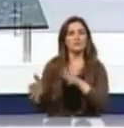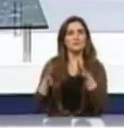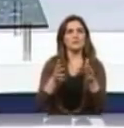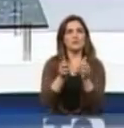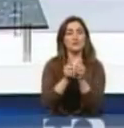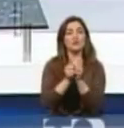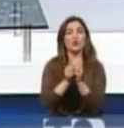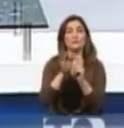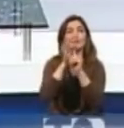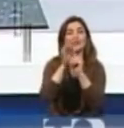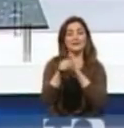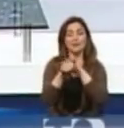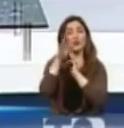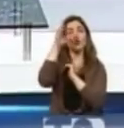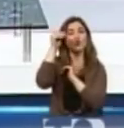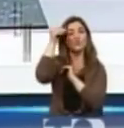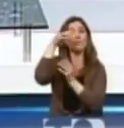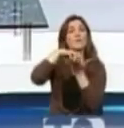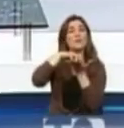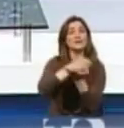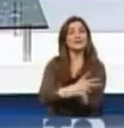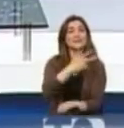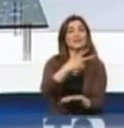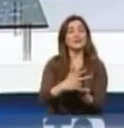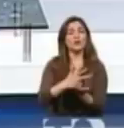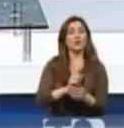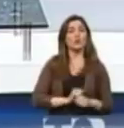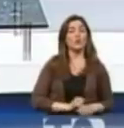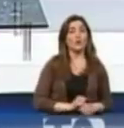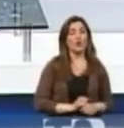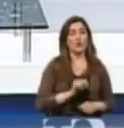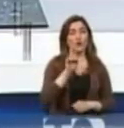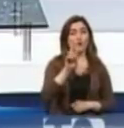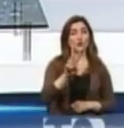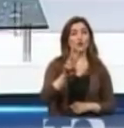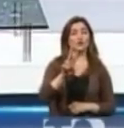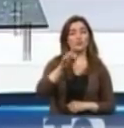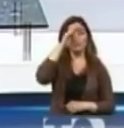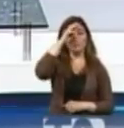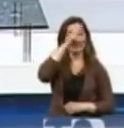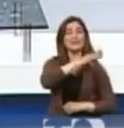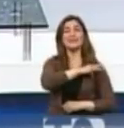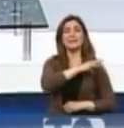brigada blindada Galápagos de Riobamba, en la provincia de Chimborazo, un oficial y un cabo primero resultaron heridos al